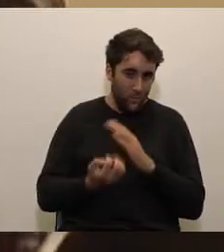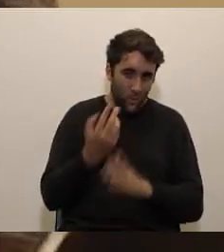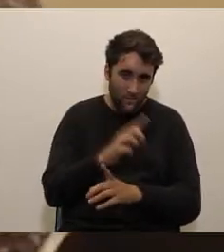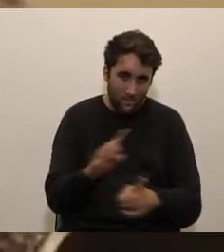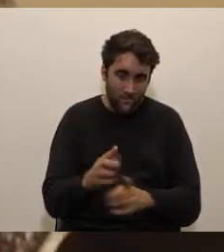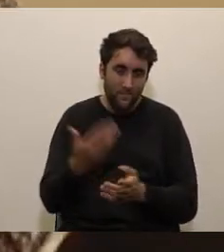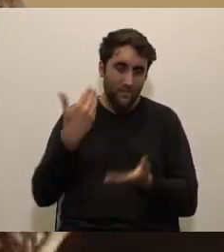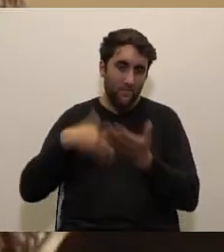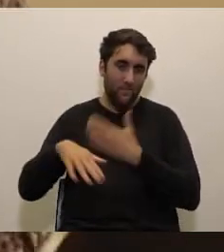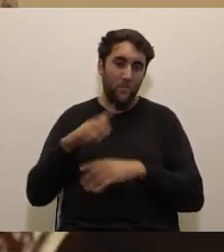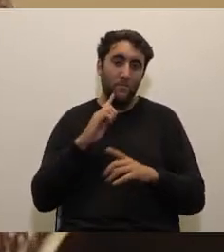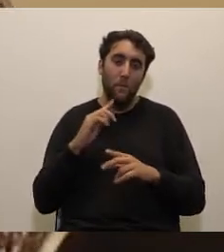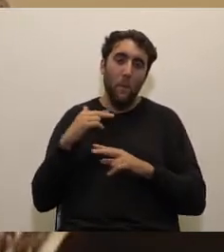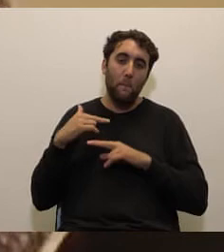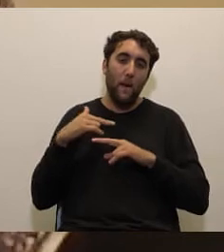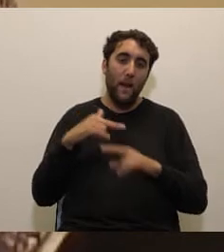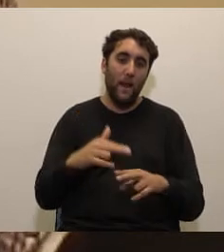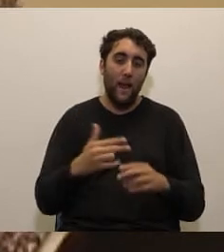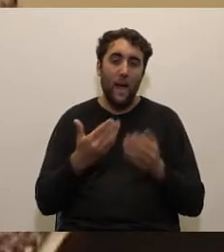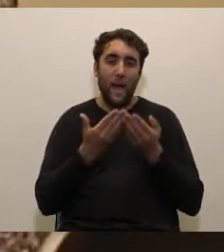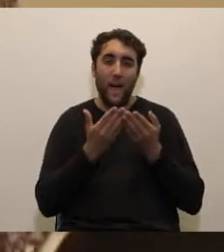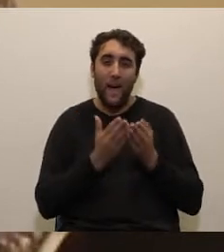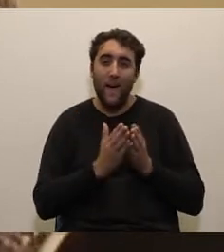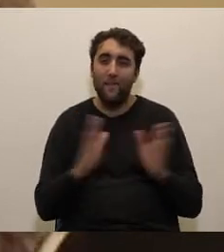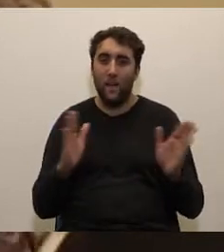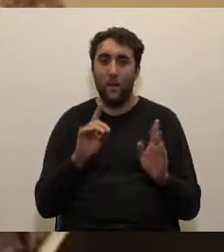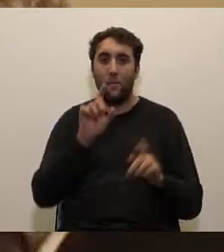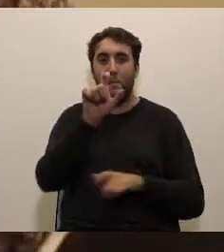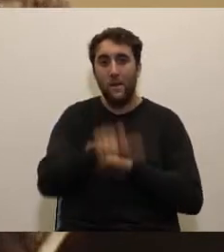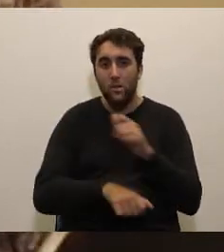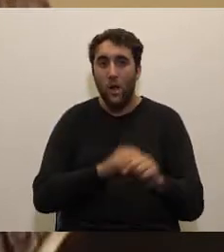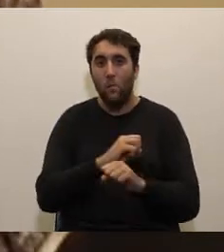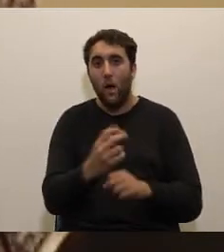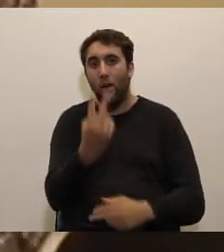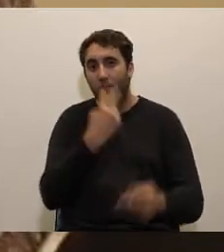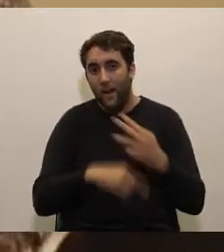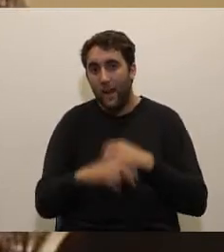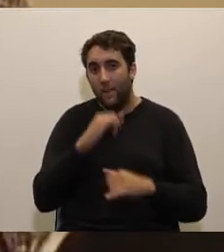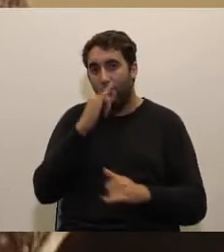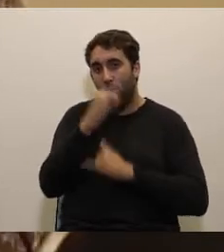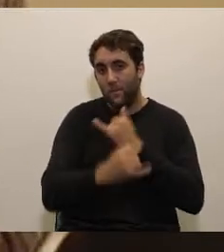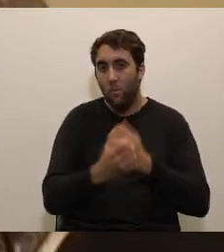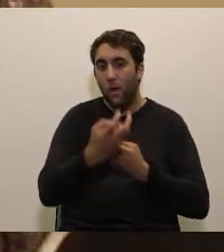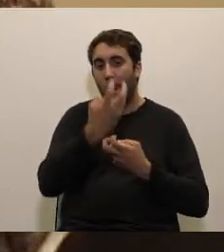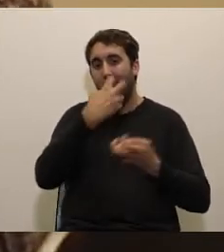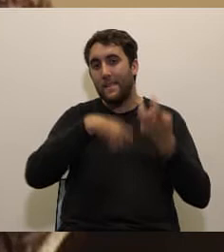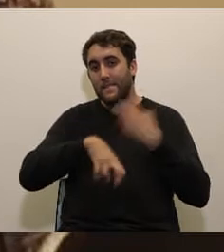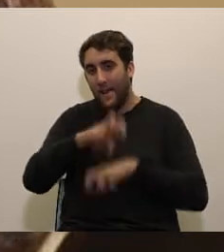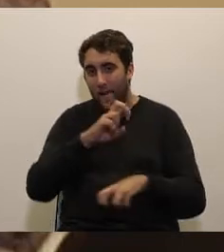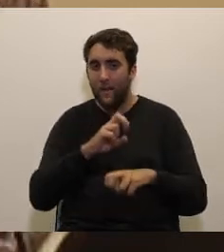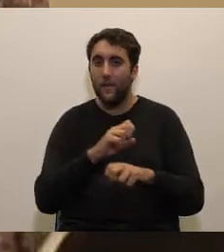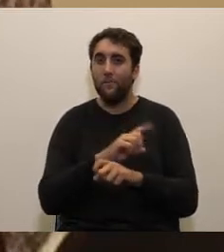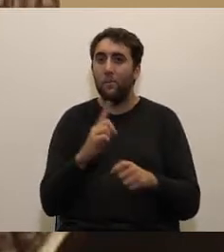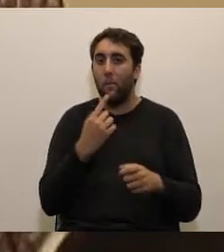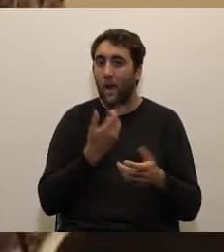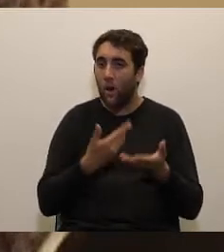es mantener el acceso abierto y la libertad de reutilizar los contenidos y ponerlos en circulación,